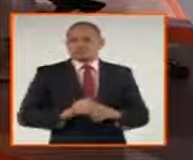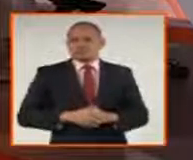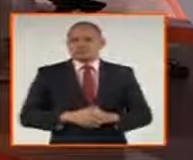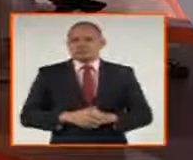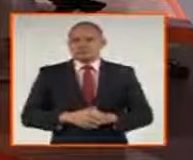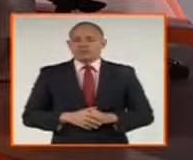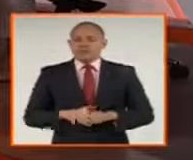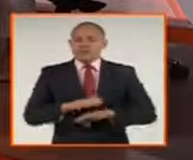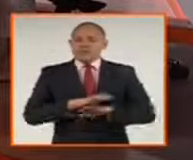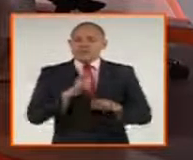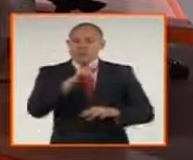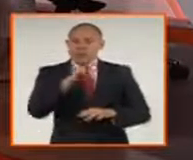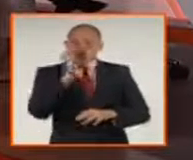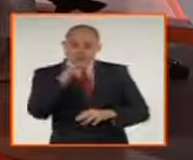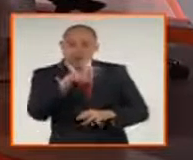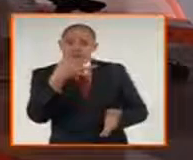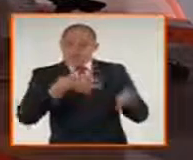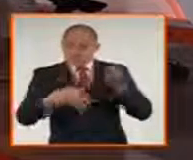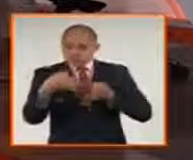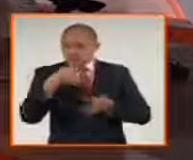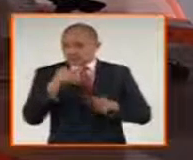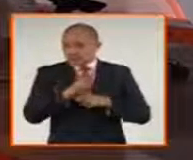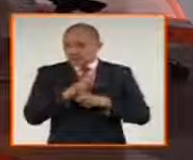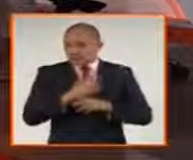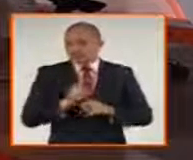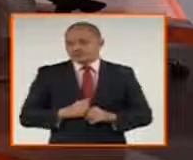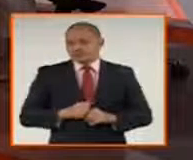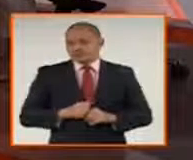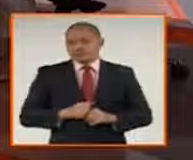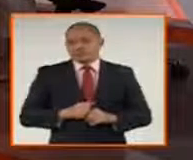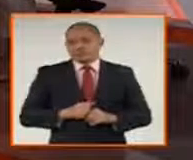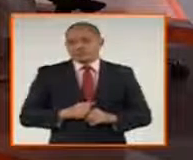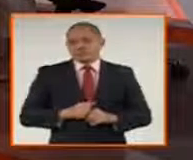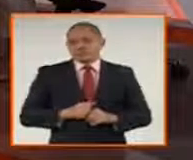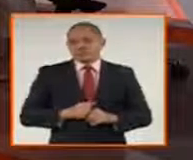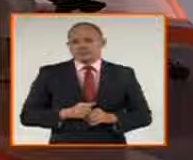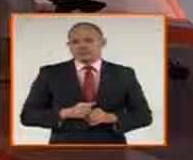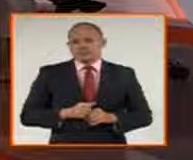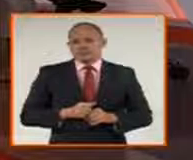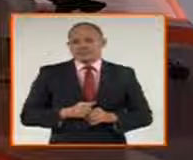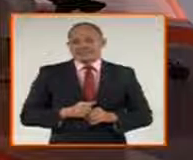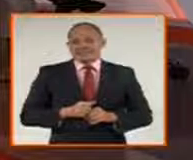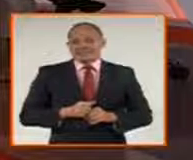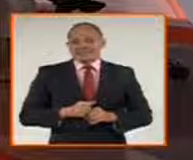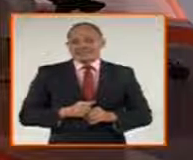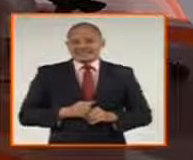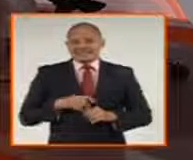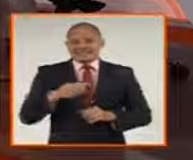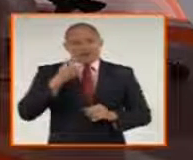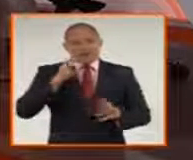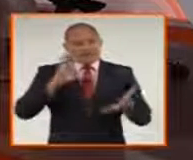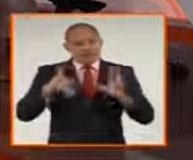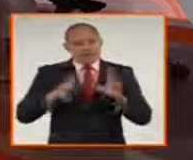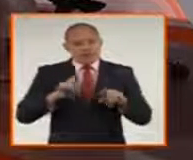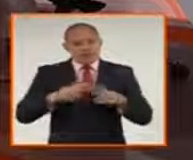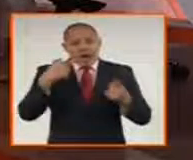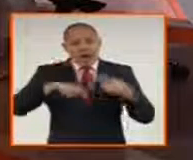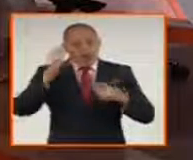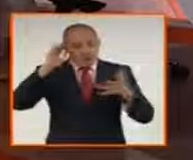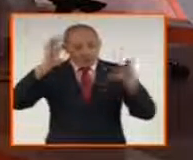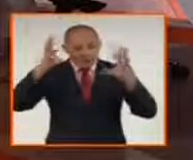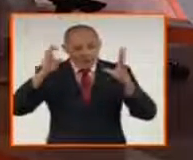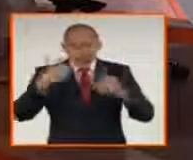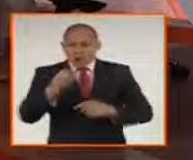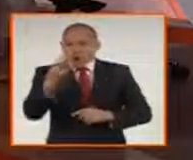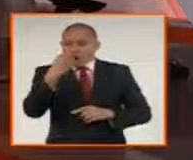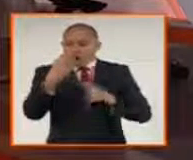o alimento, y no de alimentos como tal, los conceptos son difíciles uh-huh. de manejar a veces, pero pensaba yo,